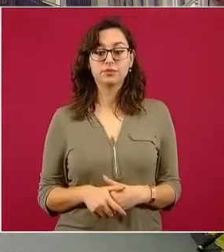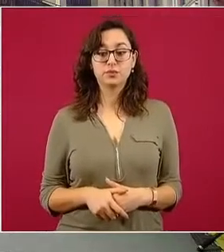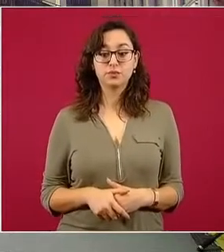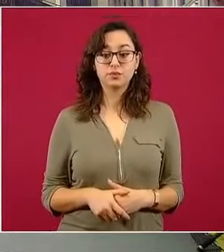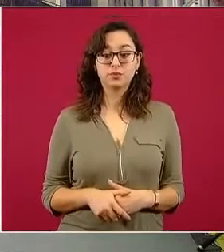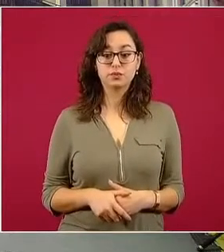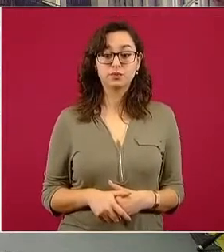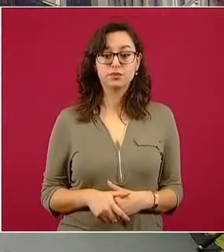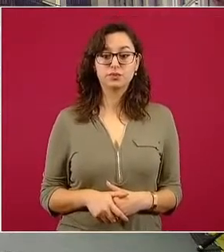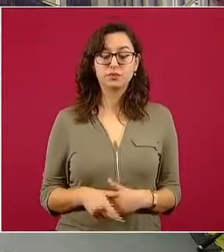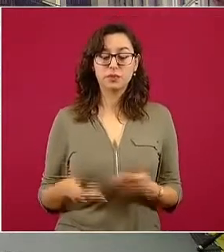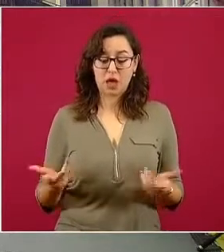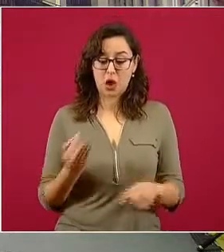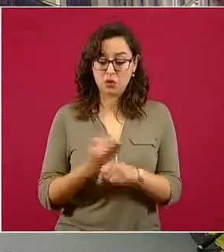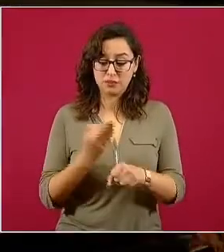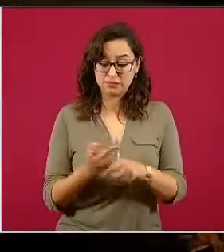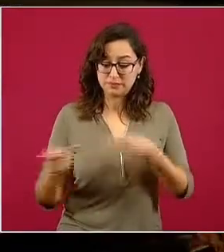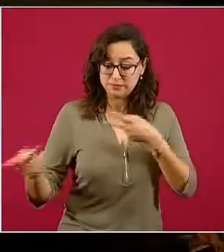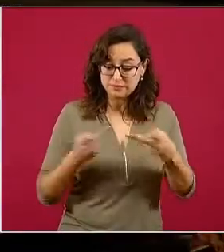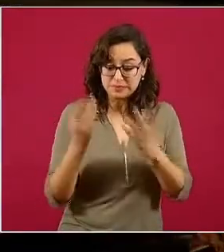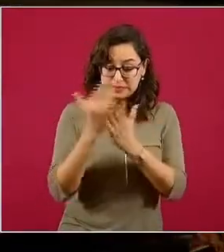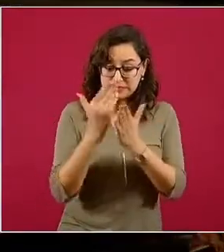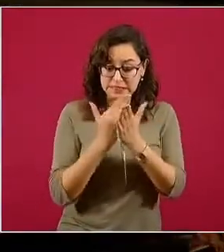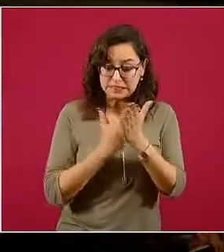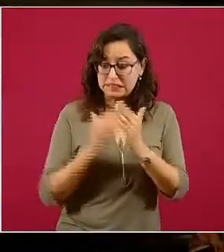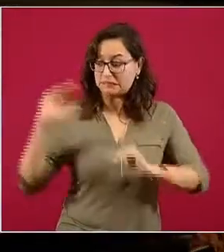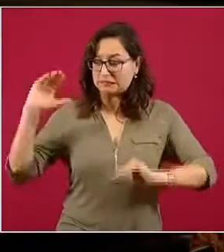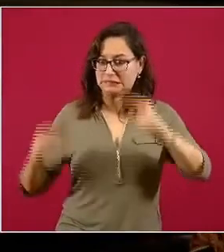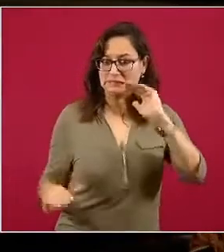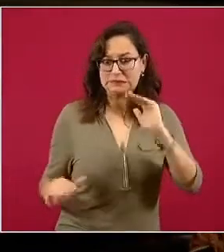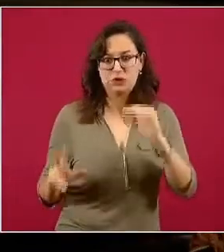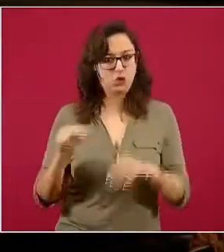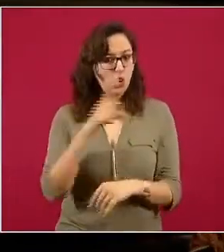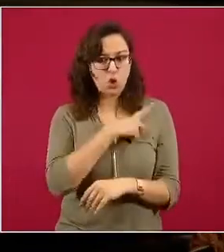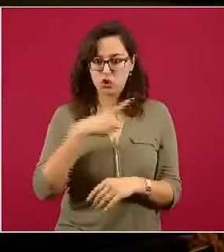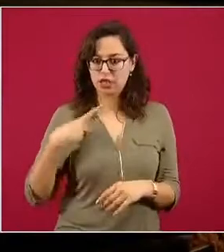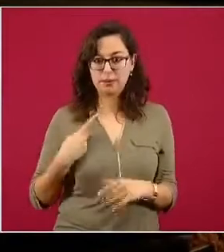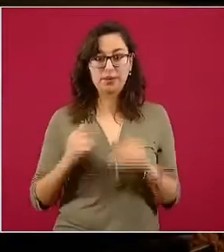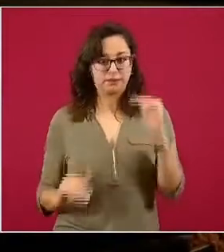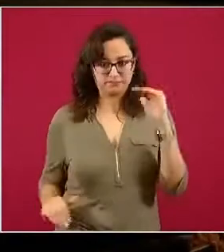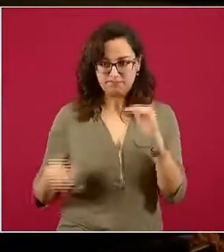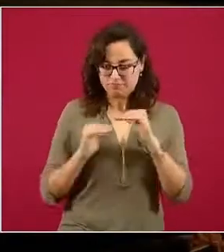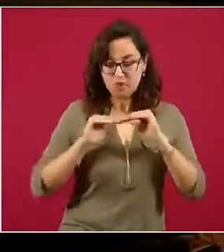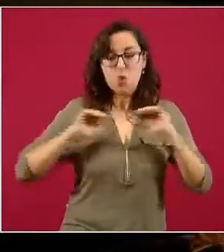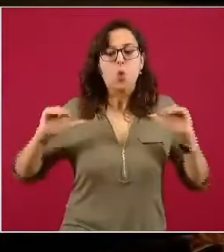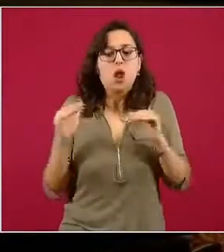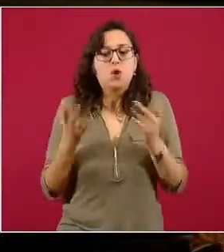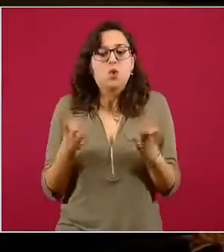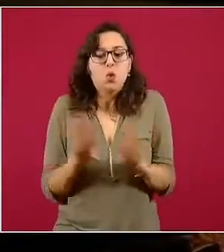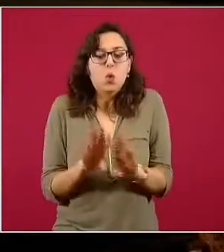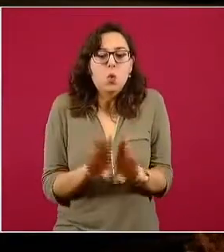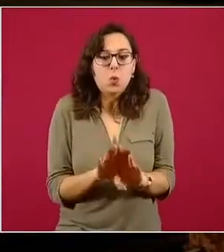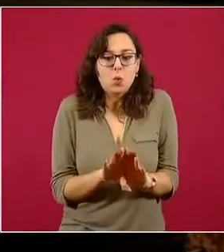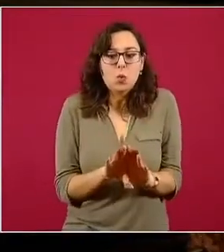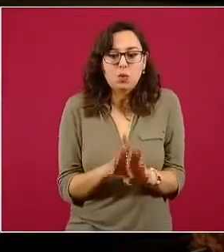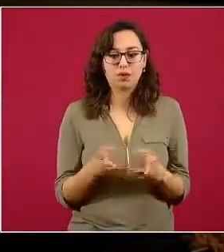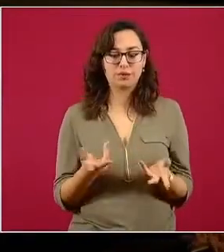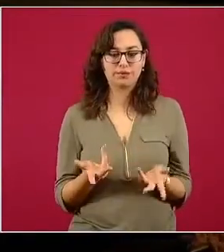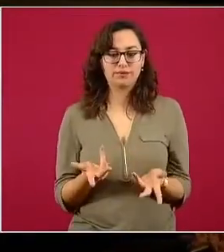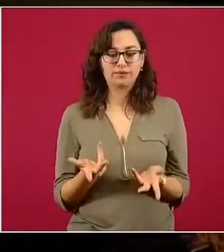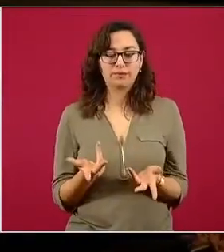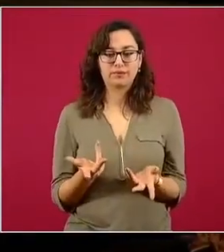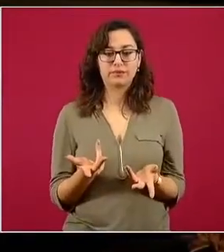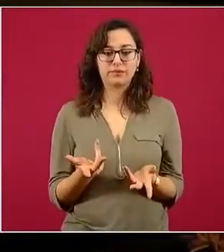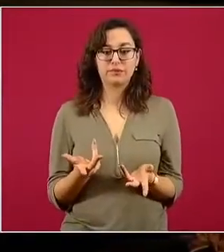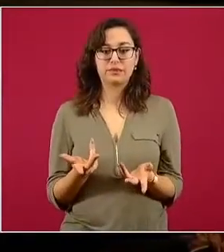que tienen varias personas para el acceso de salud, ¿no? Entonces, ¿cómo se va a lograr esto? Digamos, en la misma línea, decían